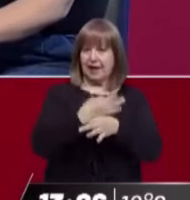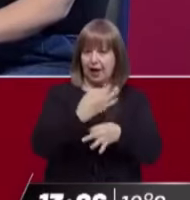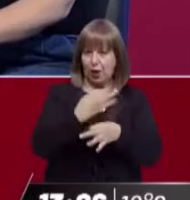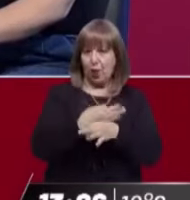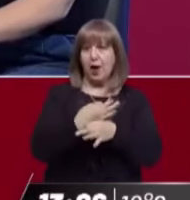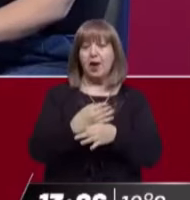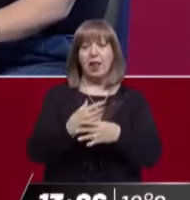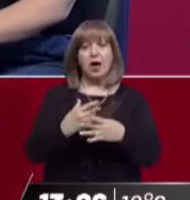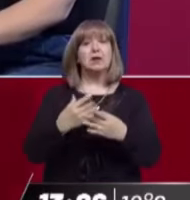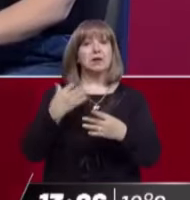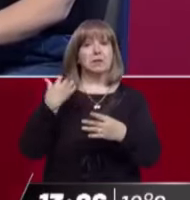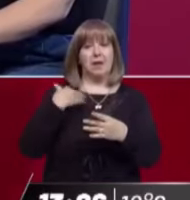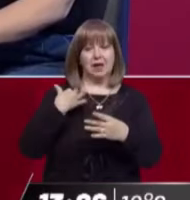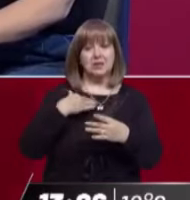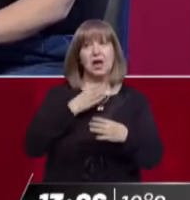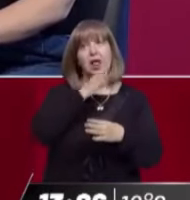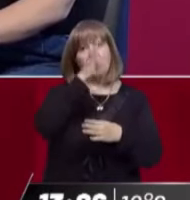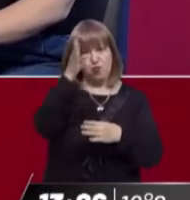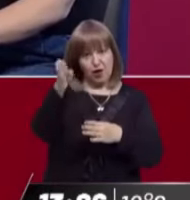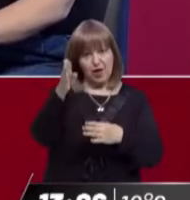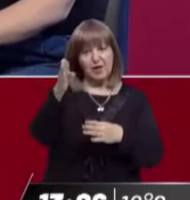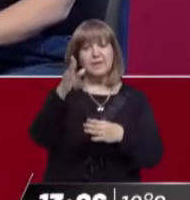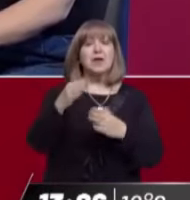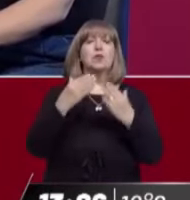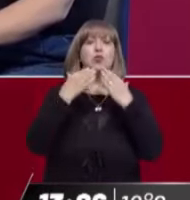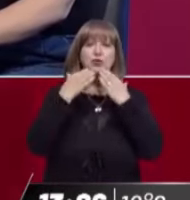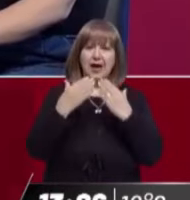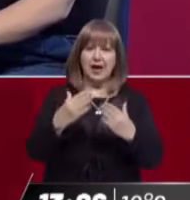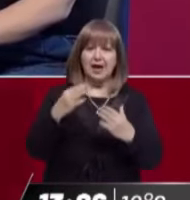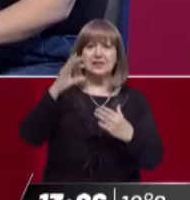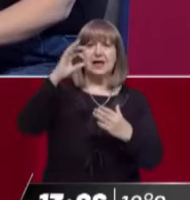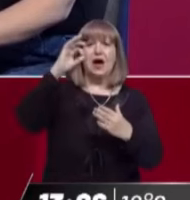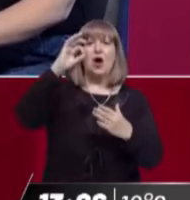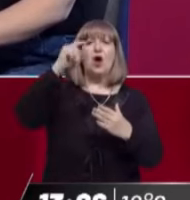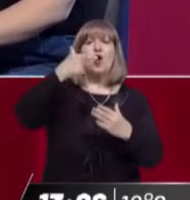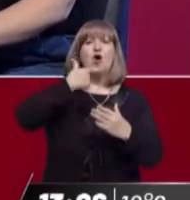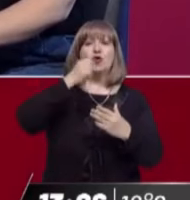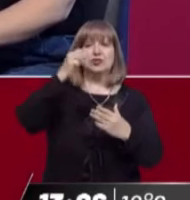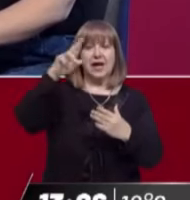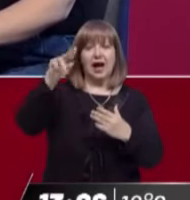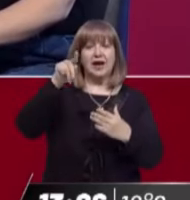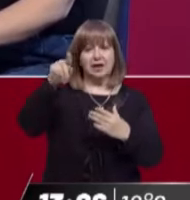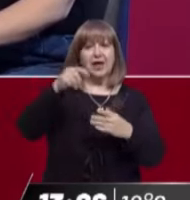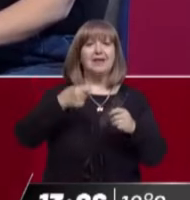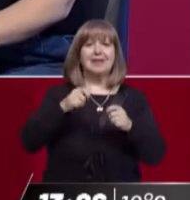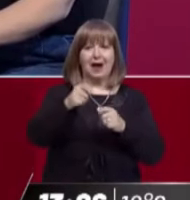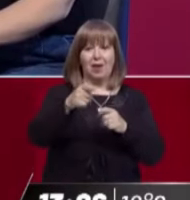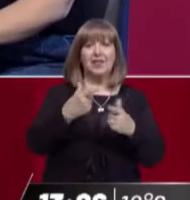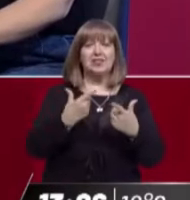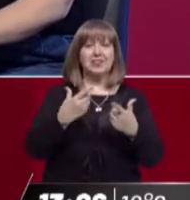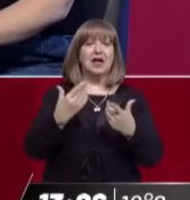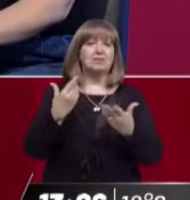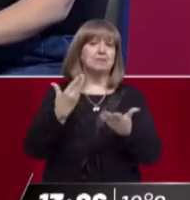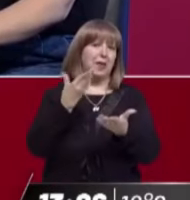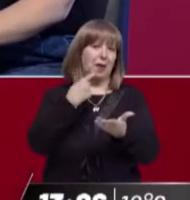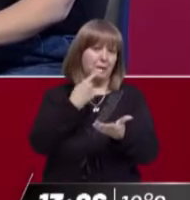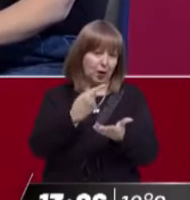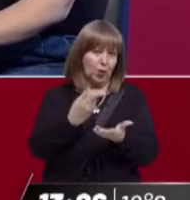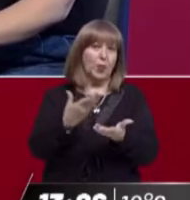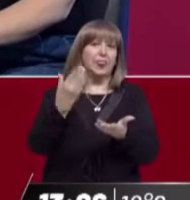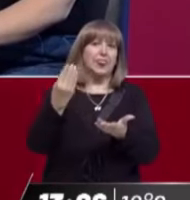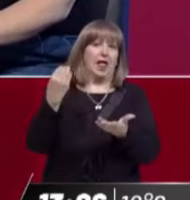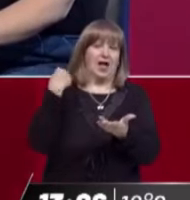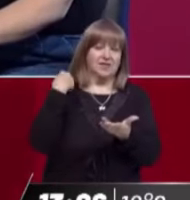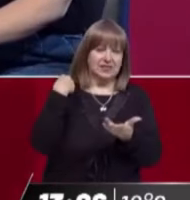la venía trabajando desde muy tempranito también hoy a la mañana, pero bueno, Oscar ha tenido mucho que ver con esta nota que nos conmueve todo, esta historia de vida que